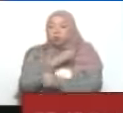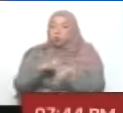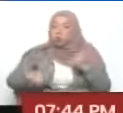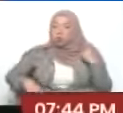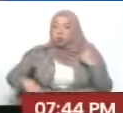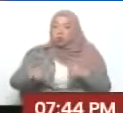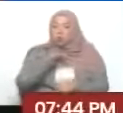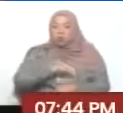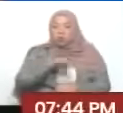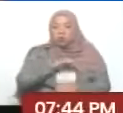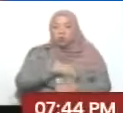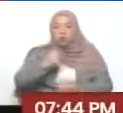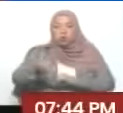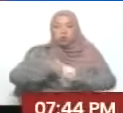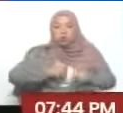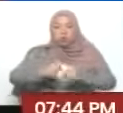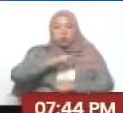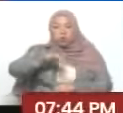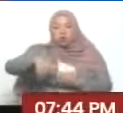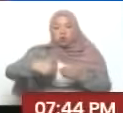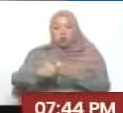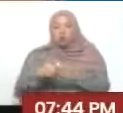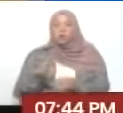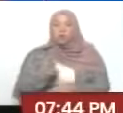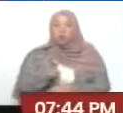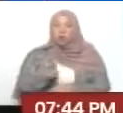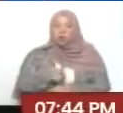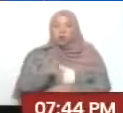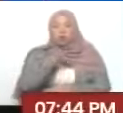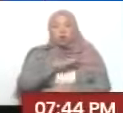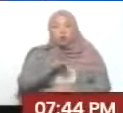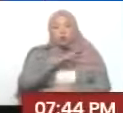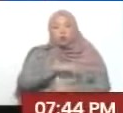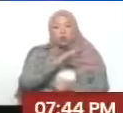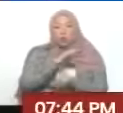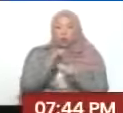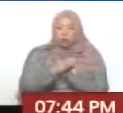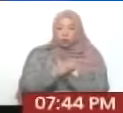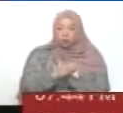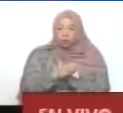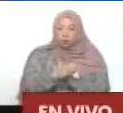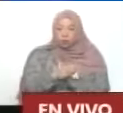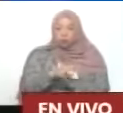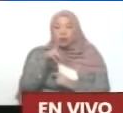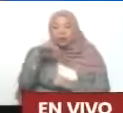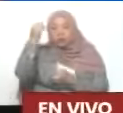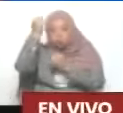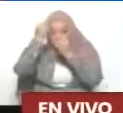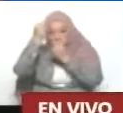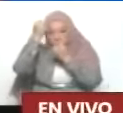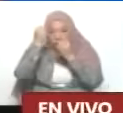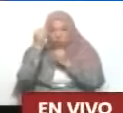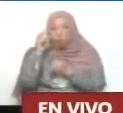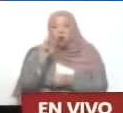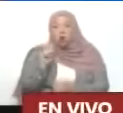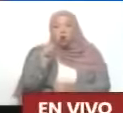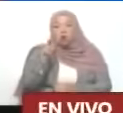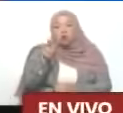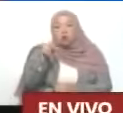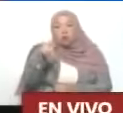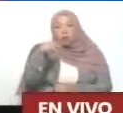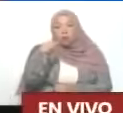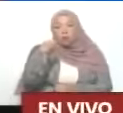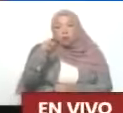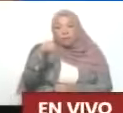hace 6 años llamado el movimiento Somos Venezuela. Está el movimiento revolucionario Tupamaro. Está el movimiento